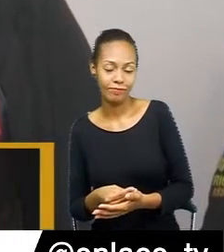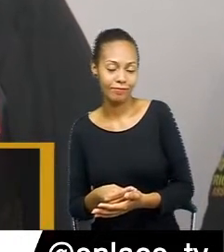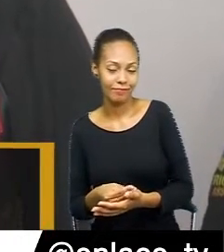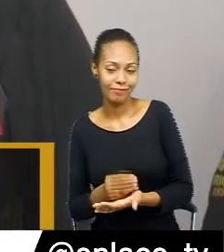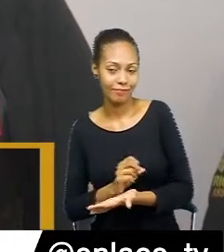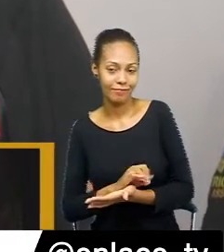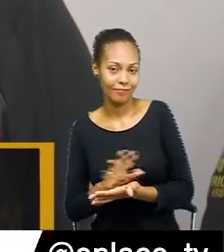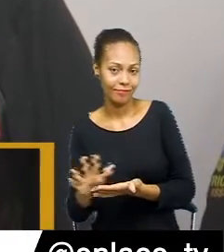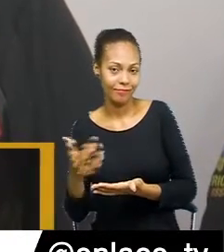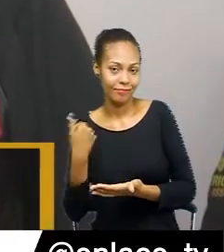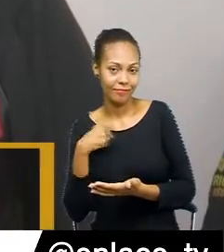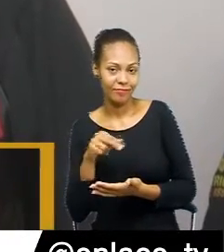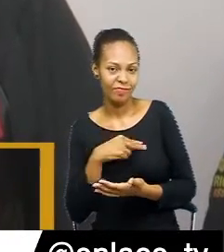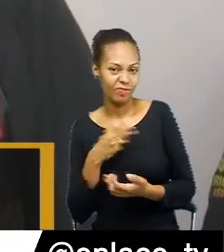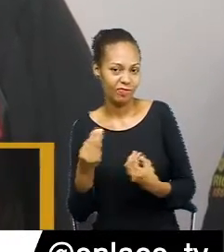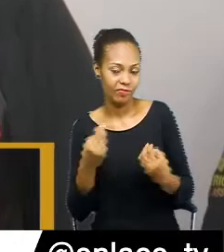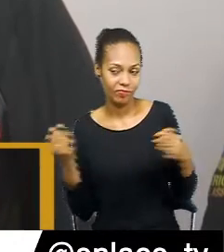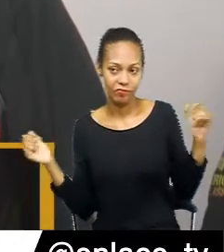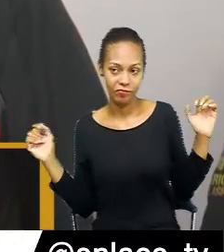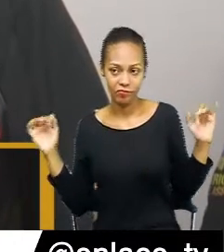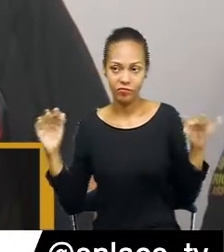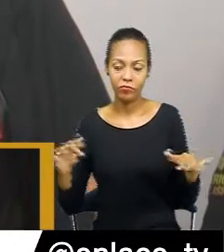reunir, las motos van a estar